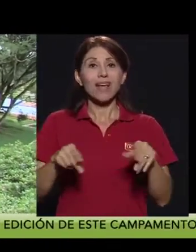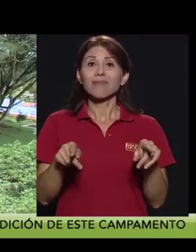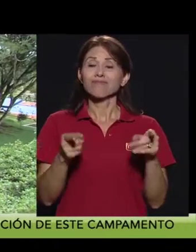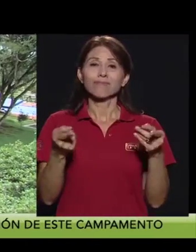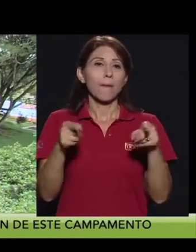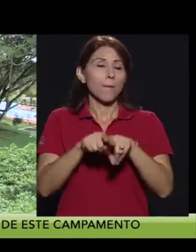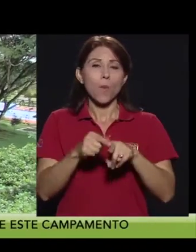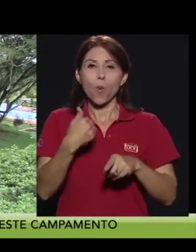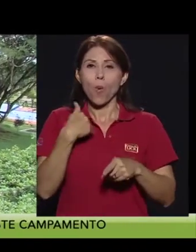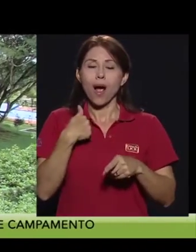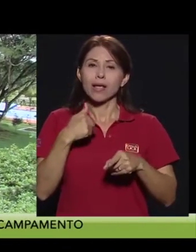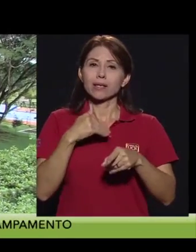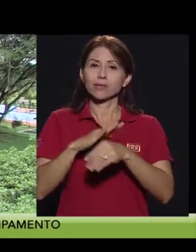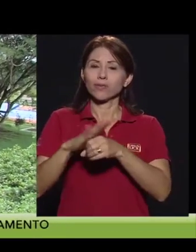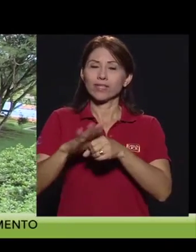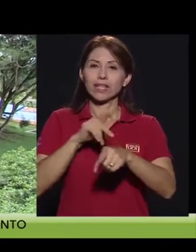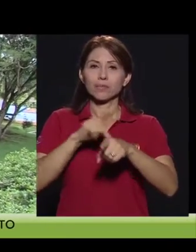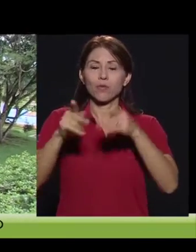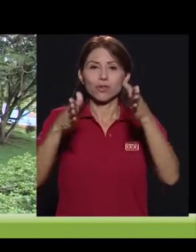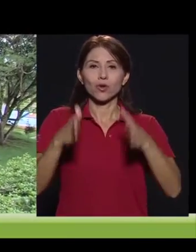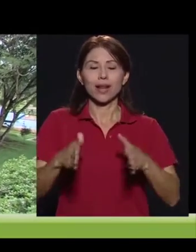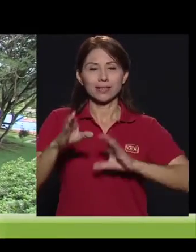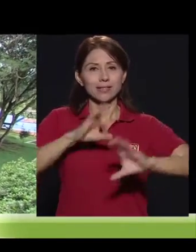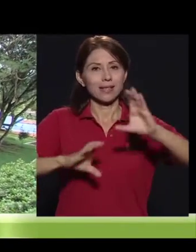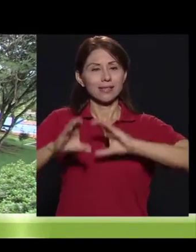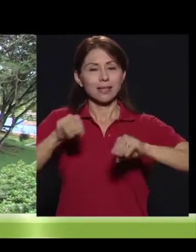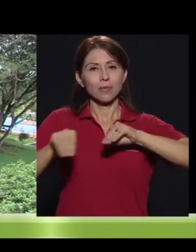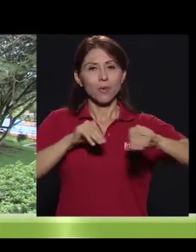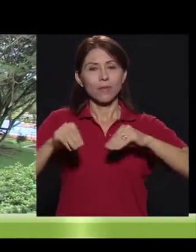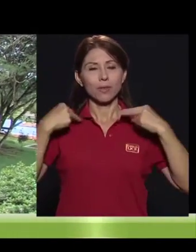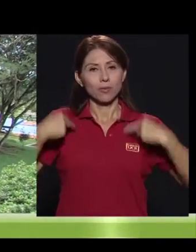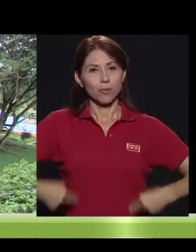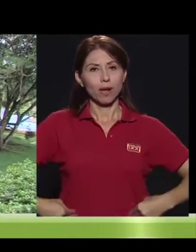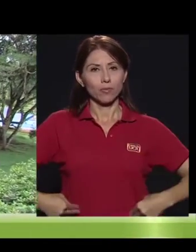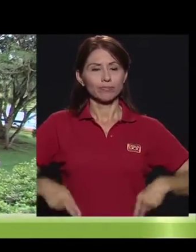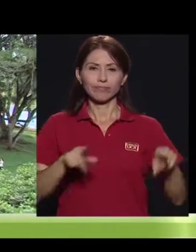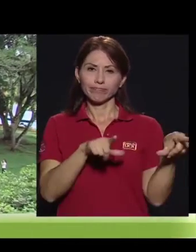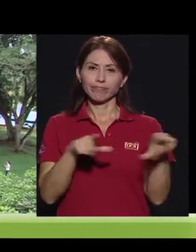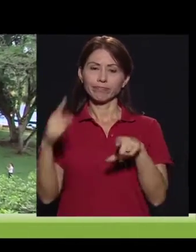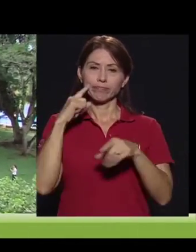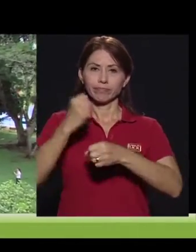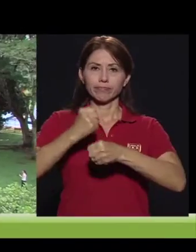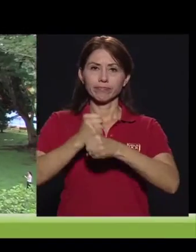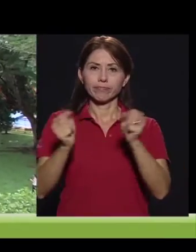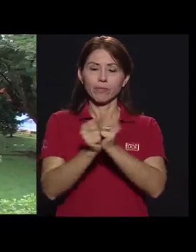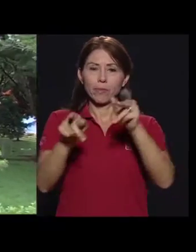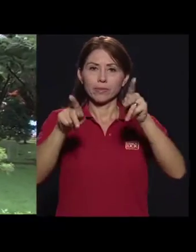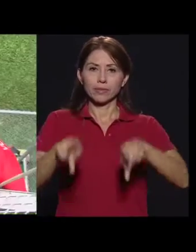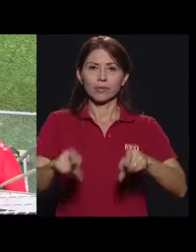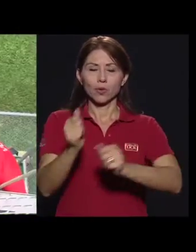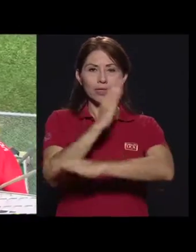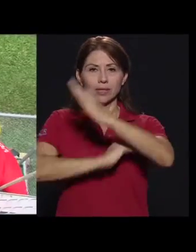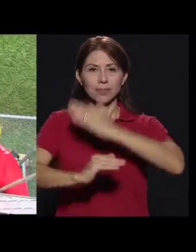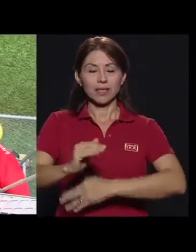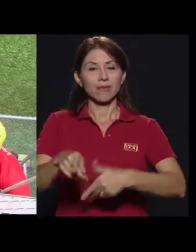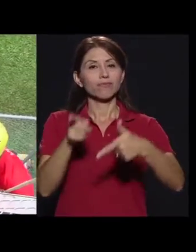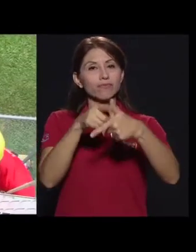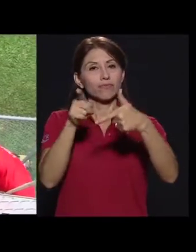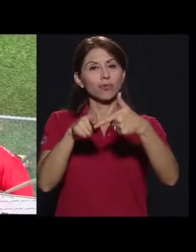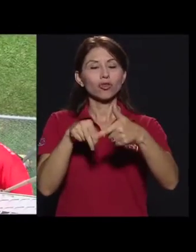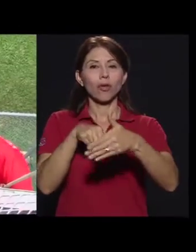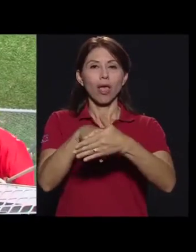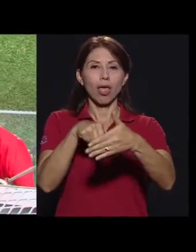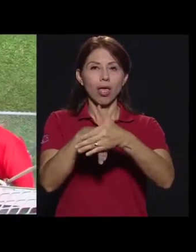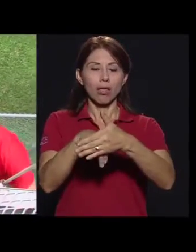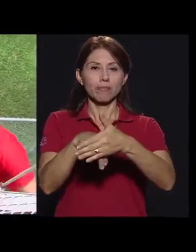profesionales en ciencias del movimiento humano preparados para trabajar con población con discapacidad. Estos son dos factores